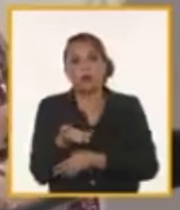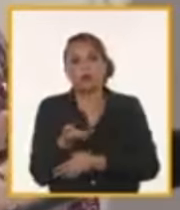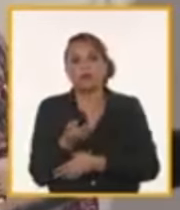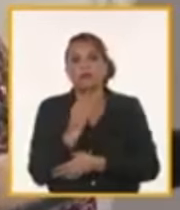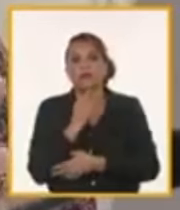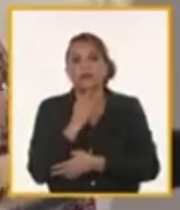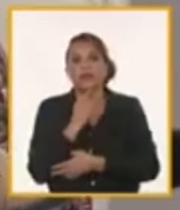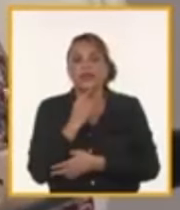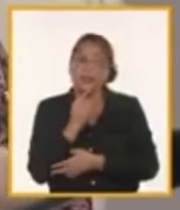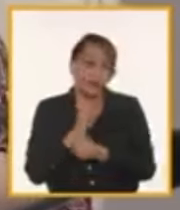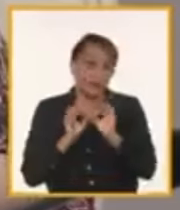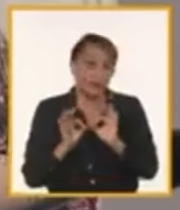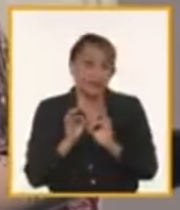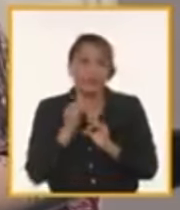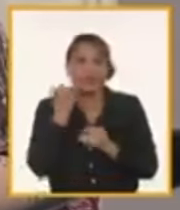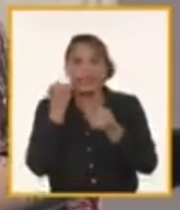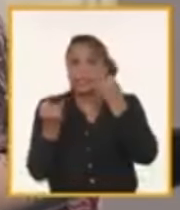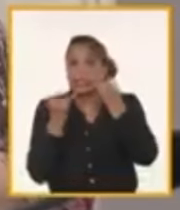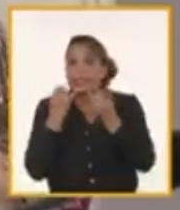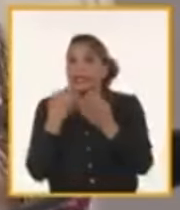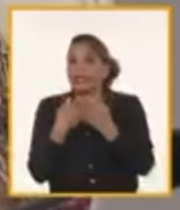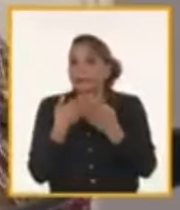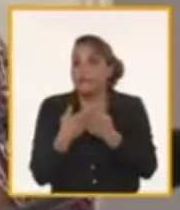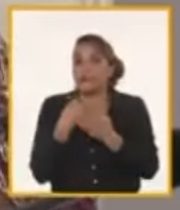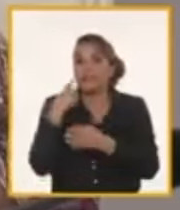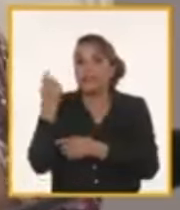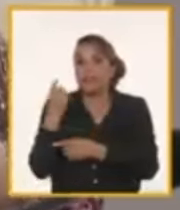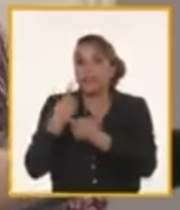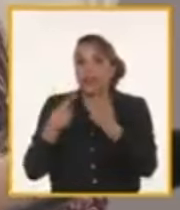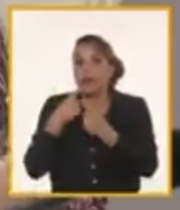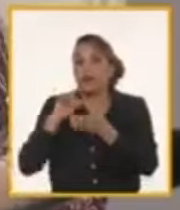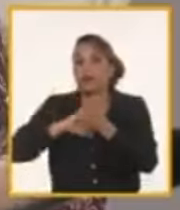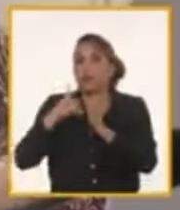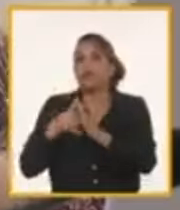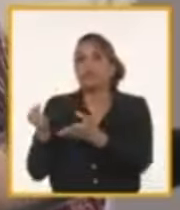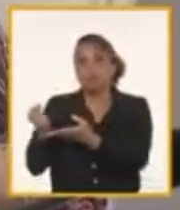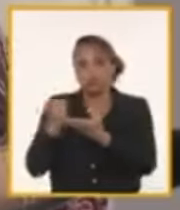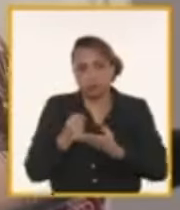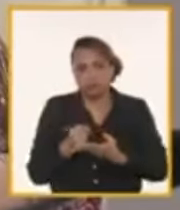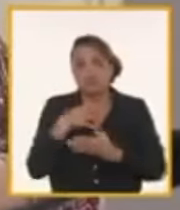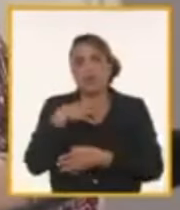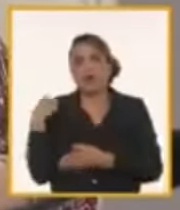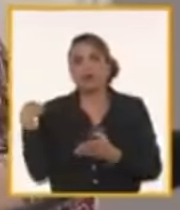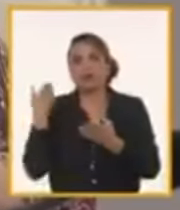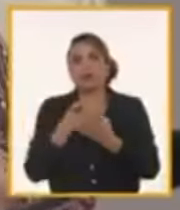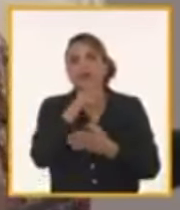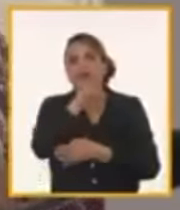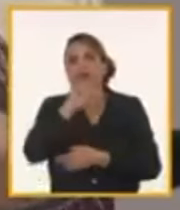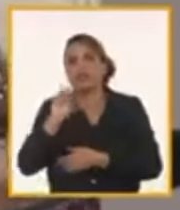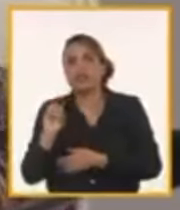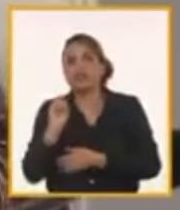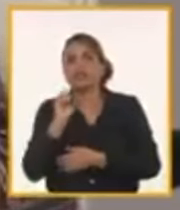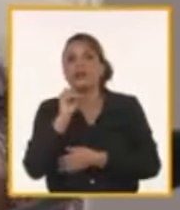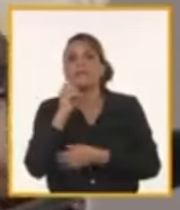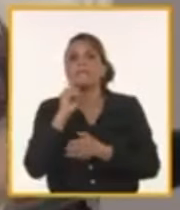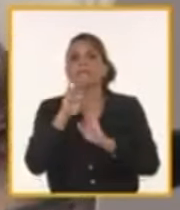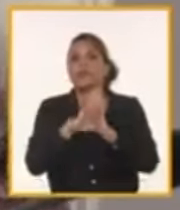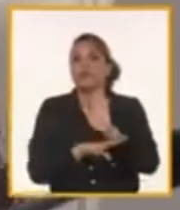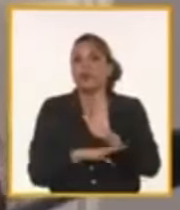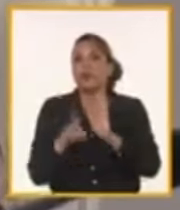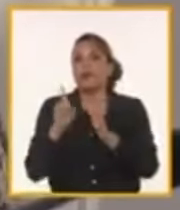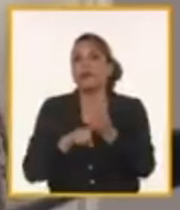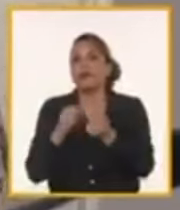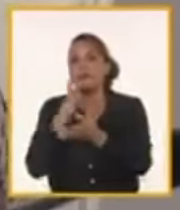con interés de las instituciones interés Estatal etcétera hoy en día Contamos con 160 programas de doctorado y 37